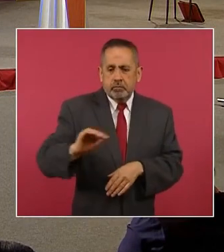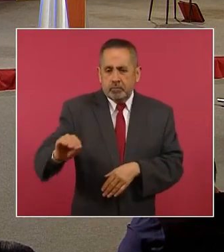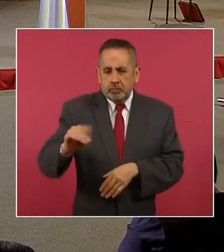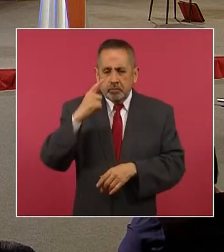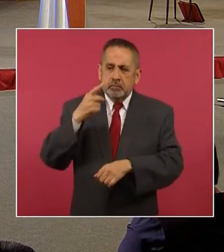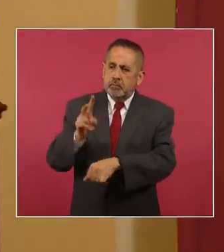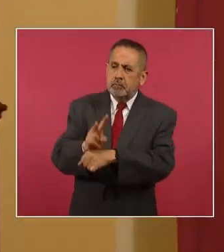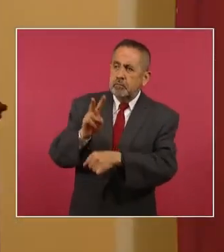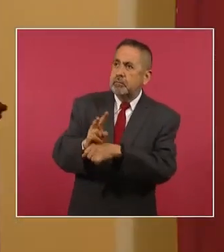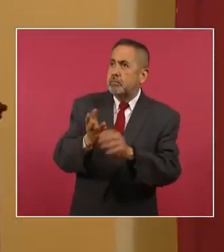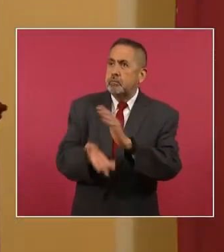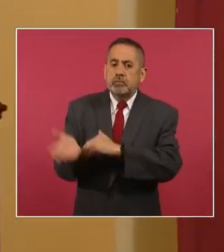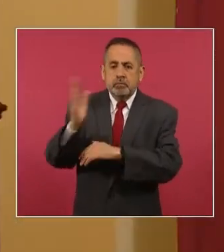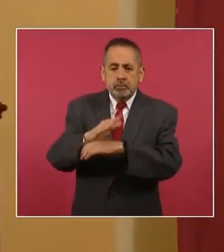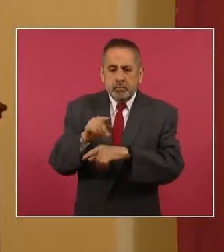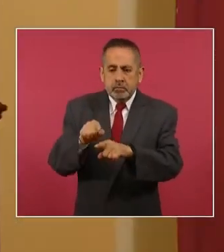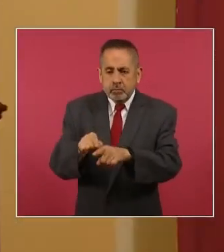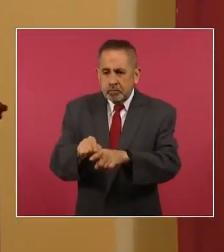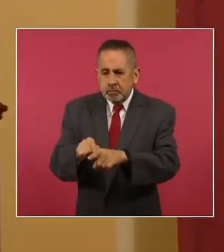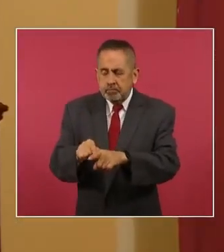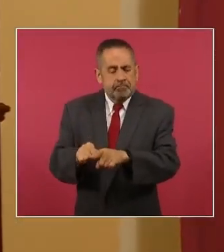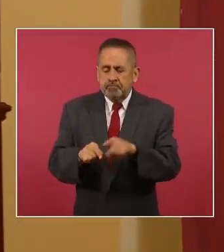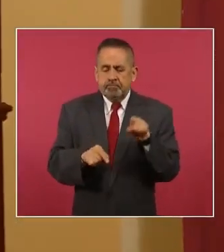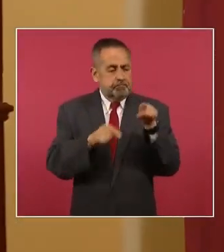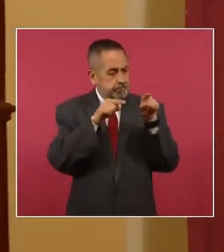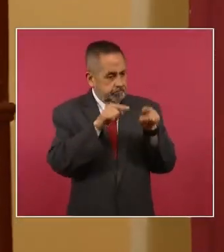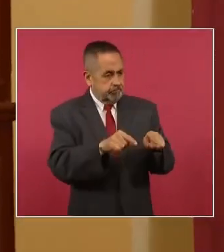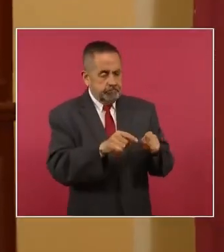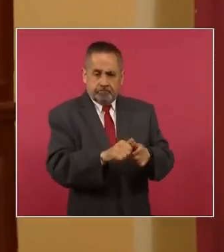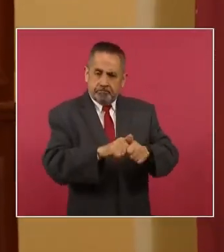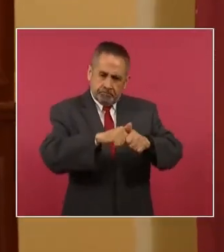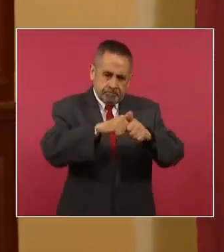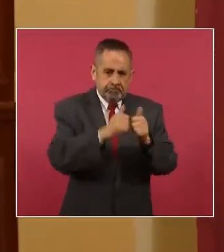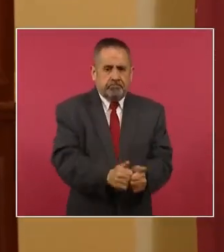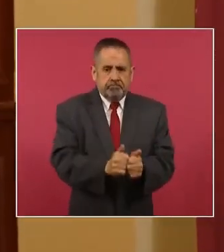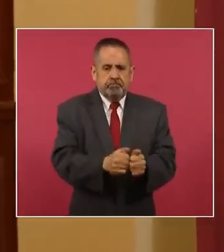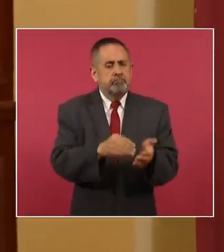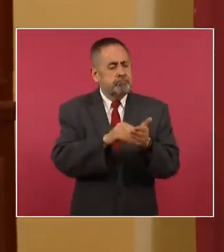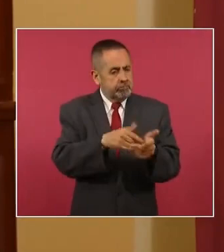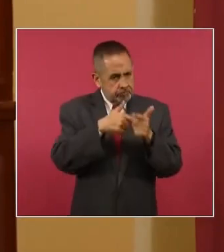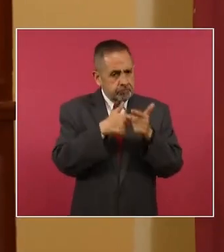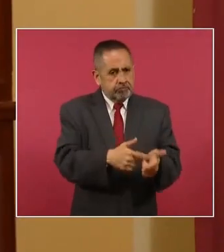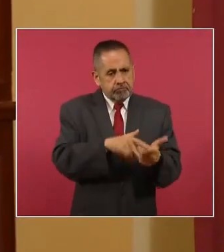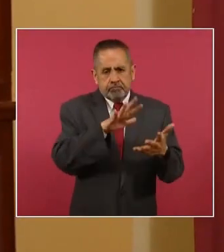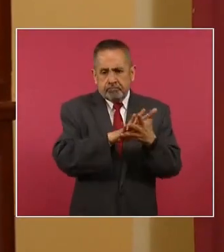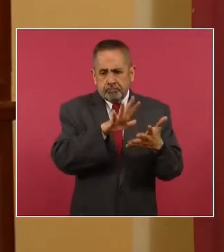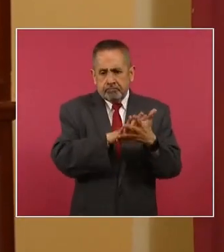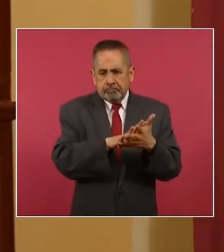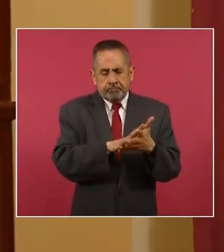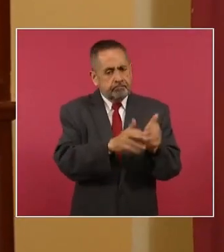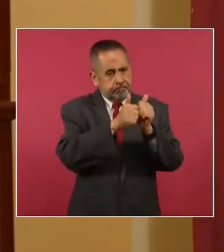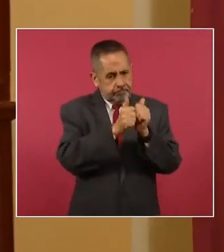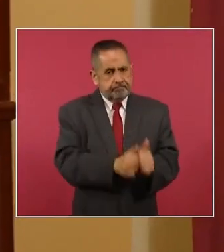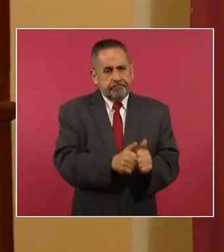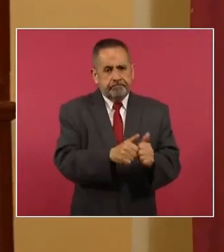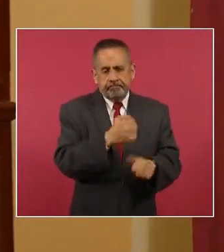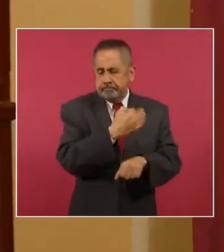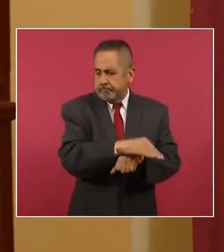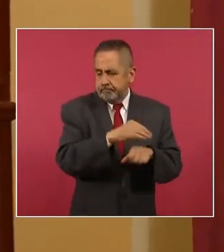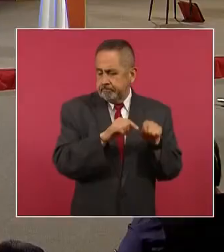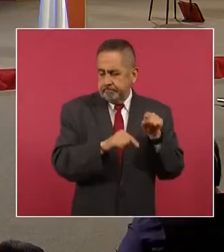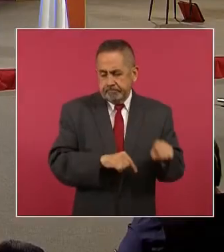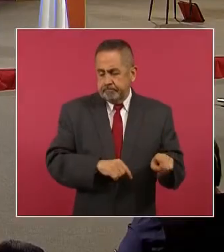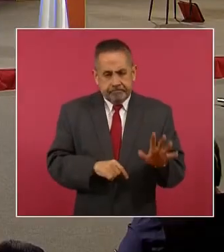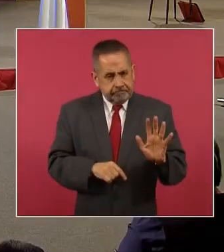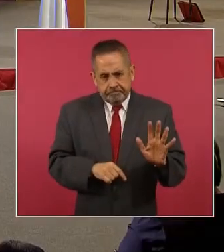de Juan Antonio, él deberá seguir cumpliendo con la prisión